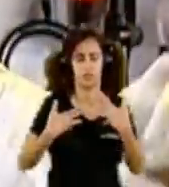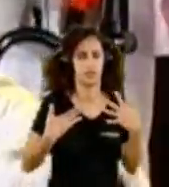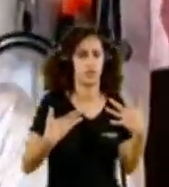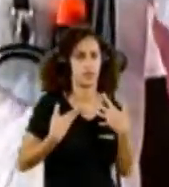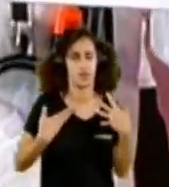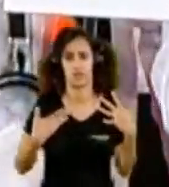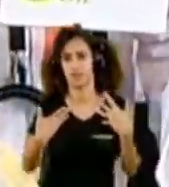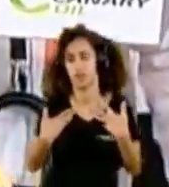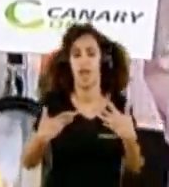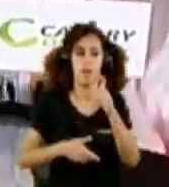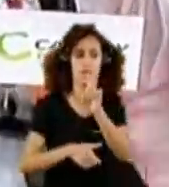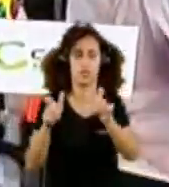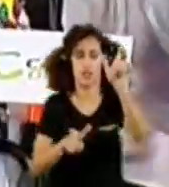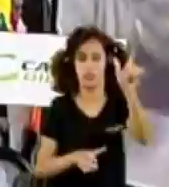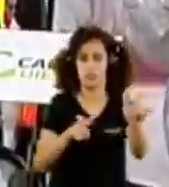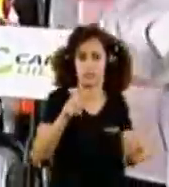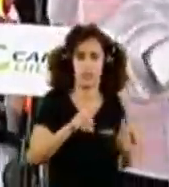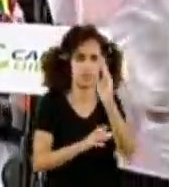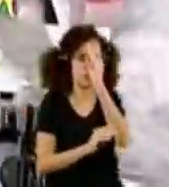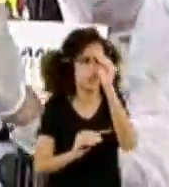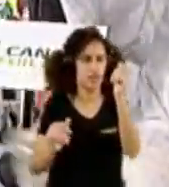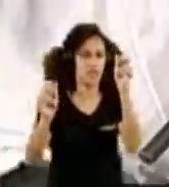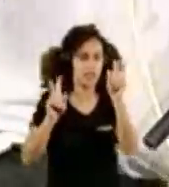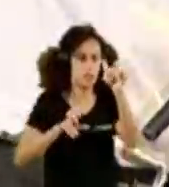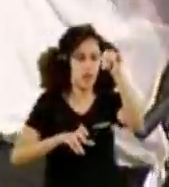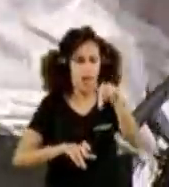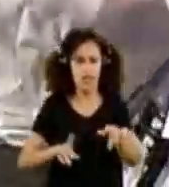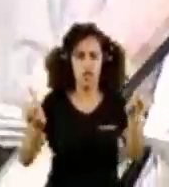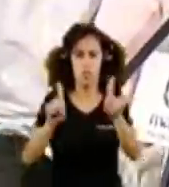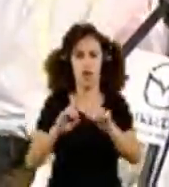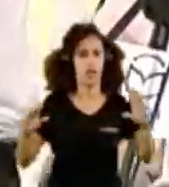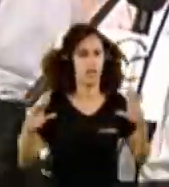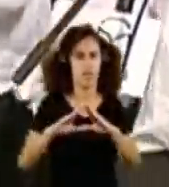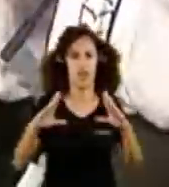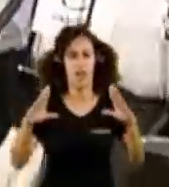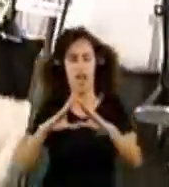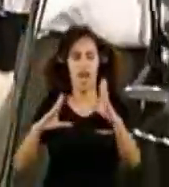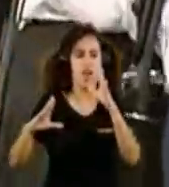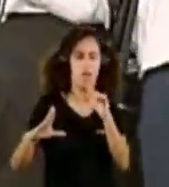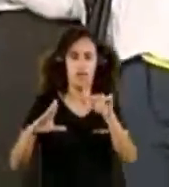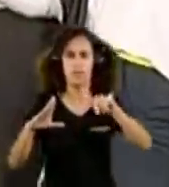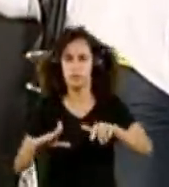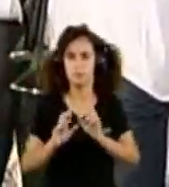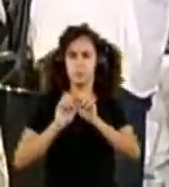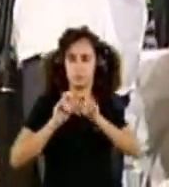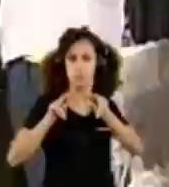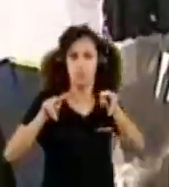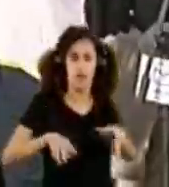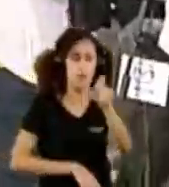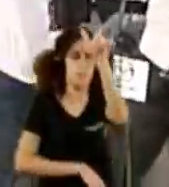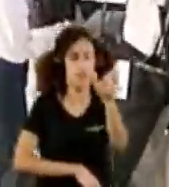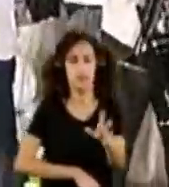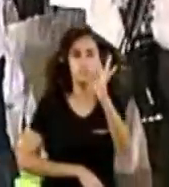hay gente que olvidó de lo que era en este templo nuestra fe, nuestro fervor. Testigo de Tomás